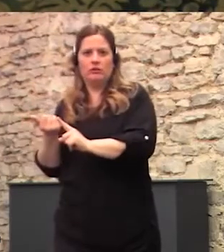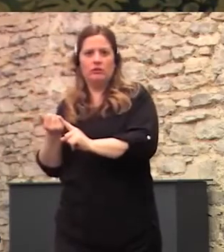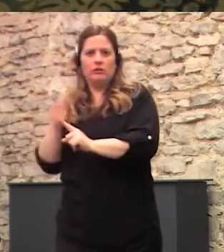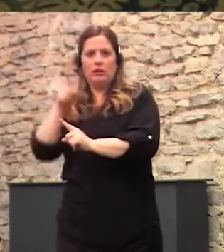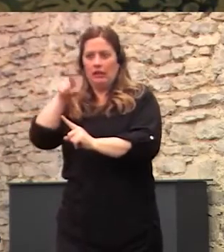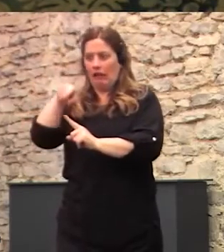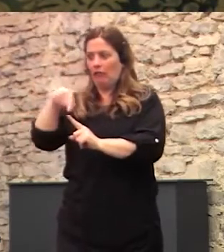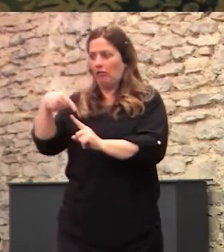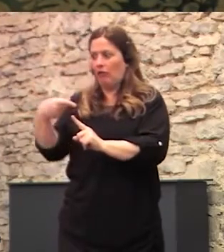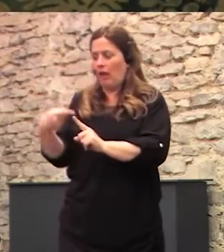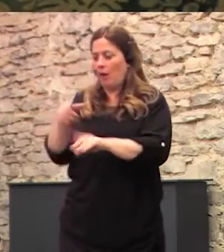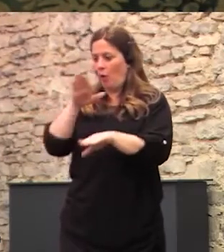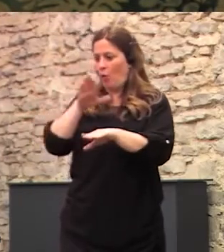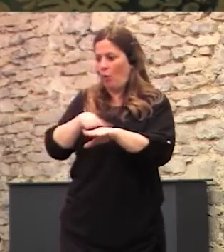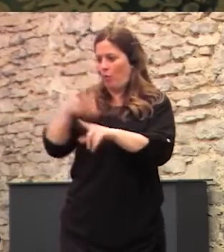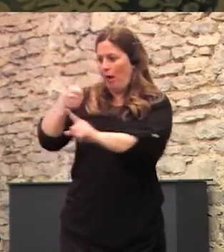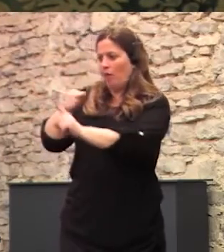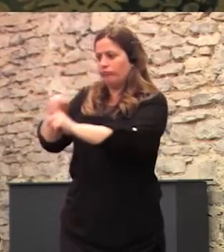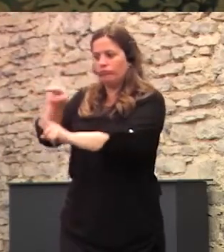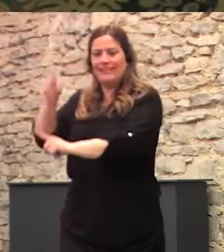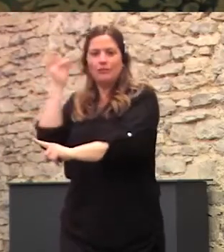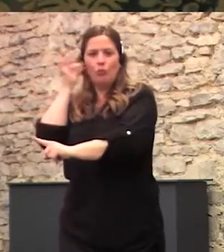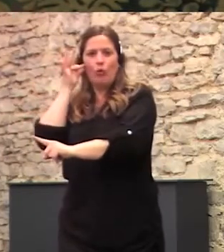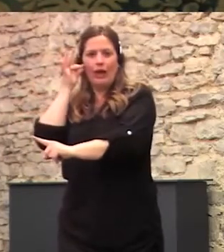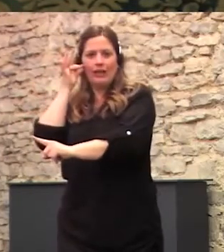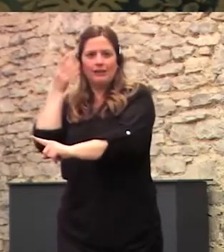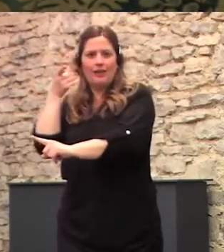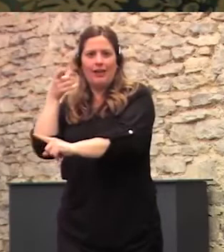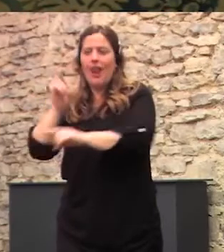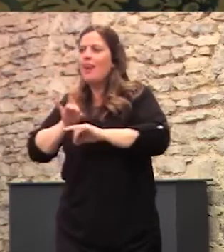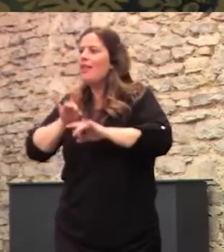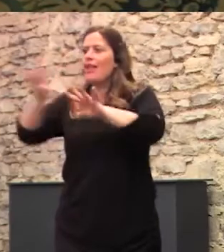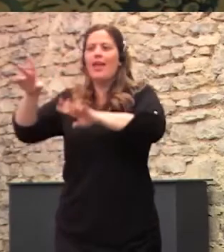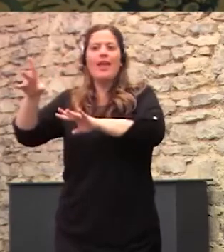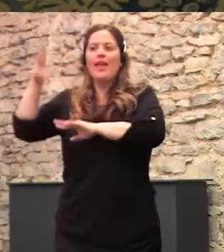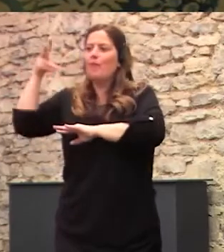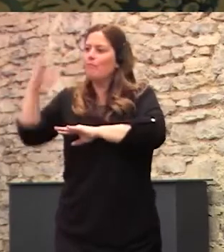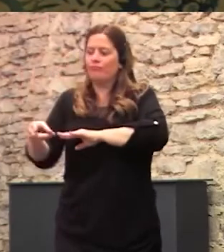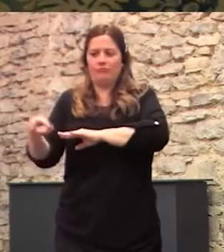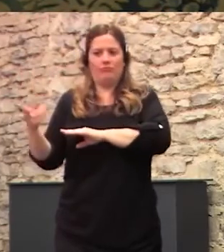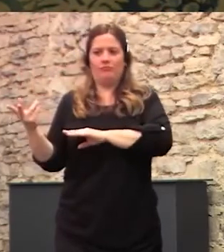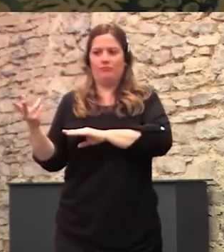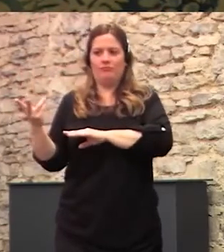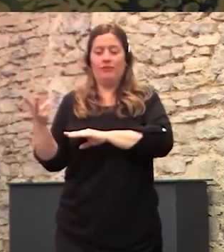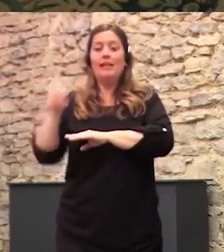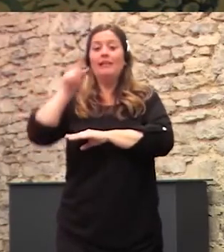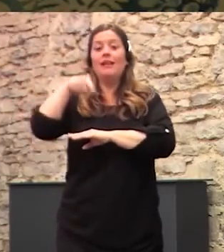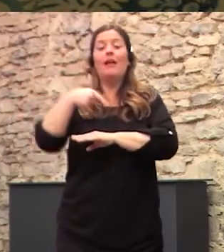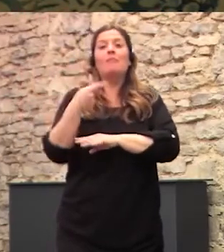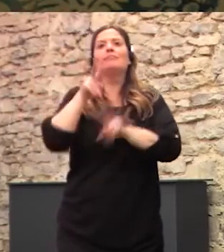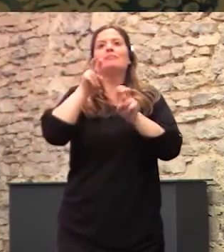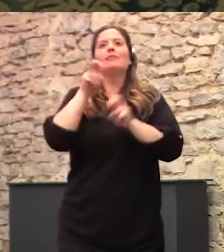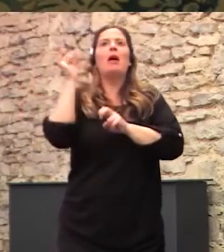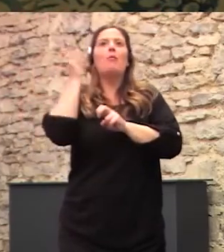también emanciparse, desarrollarse, etcétera. Y hablando de mujeres internas, solo voy a dar